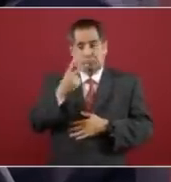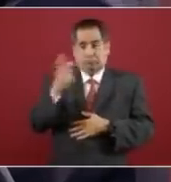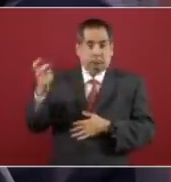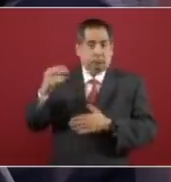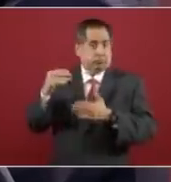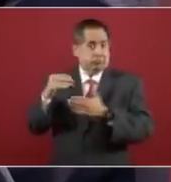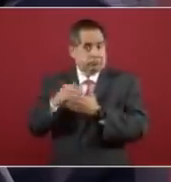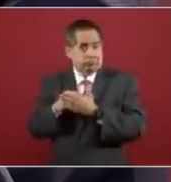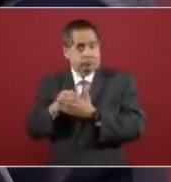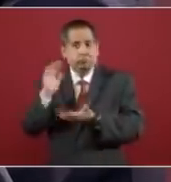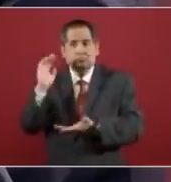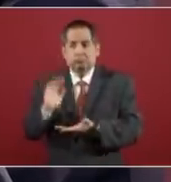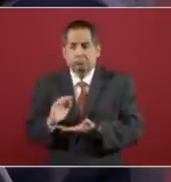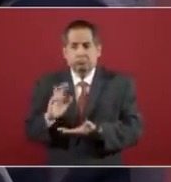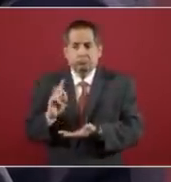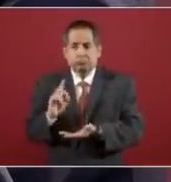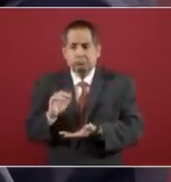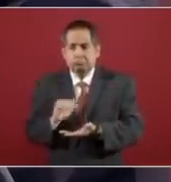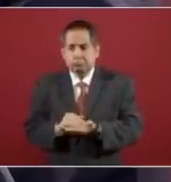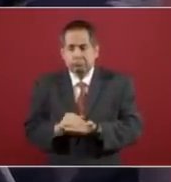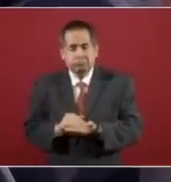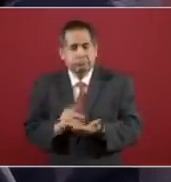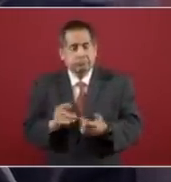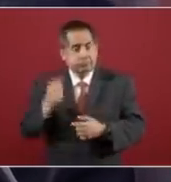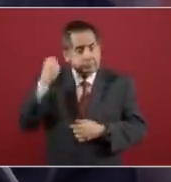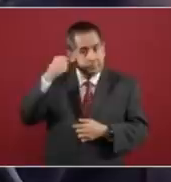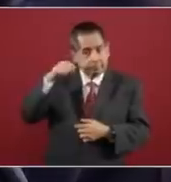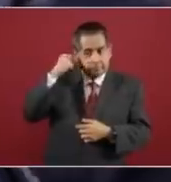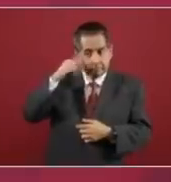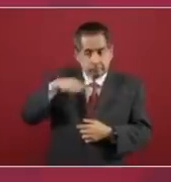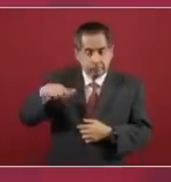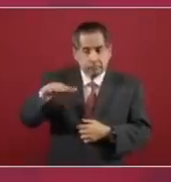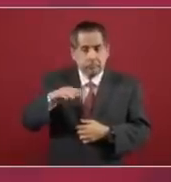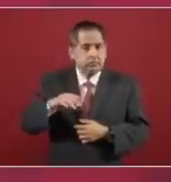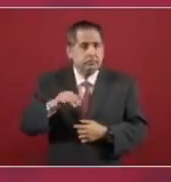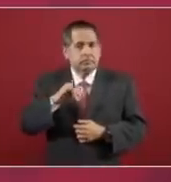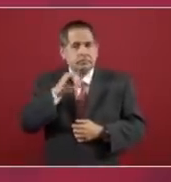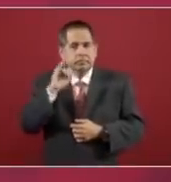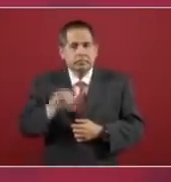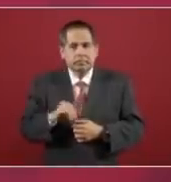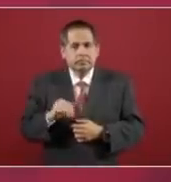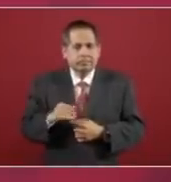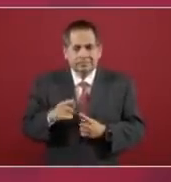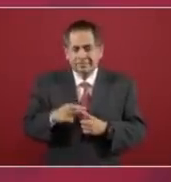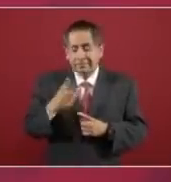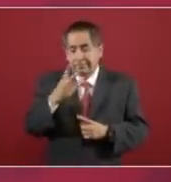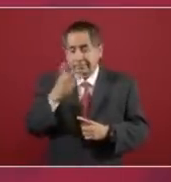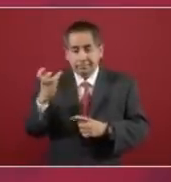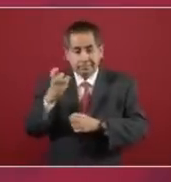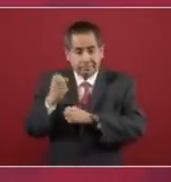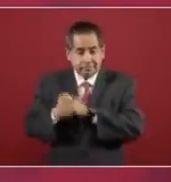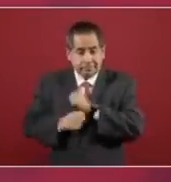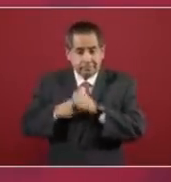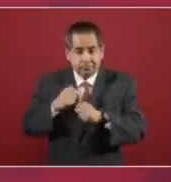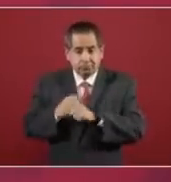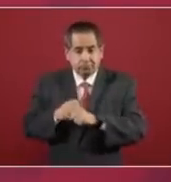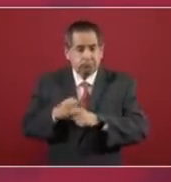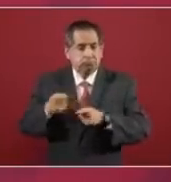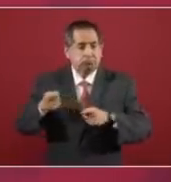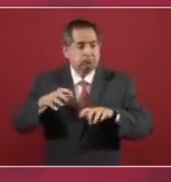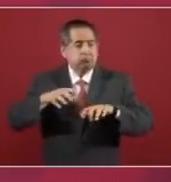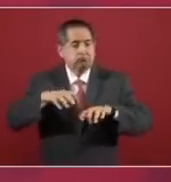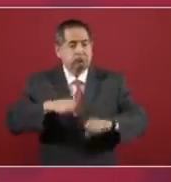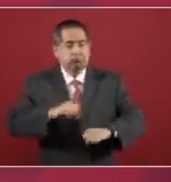30.000 y tabasco nunca pasó en tres siglos de dominación colonial